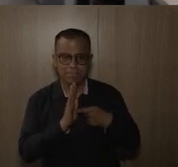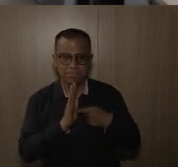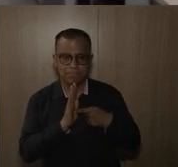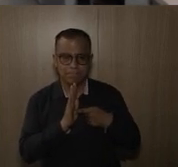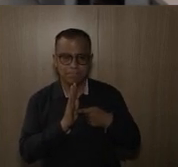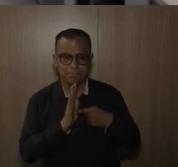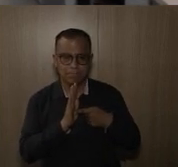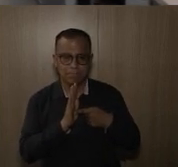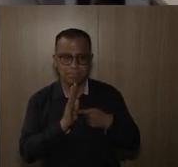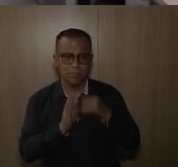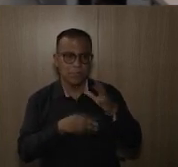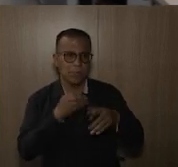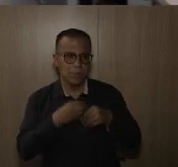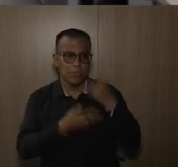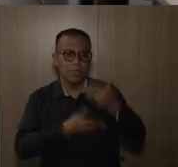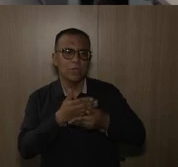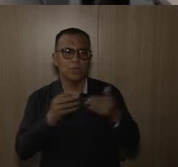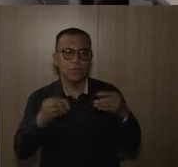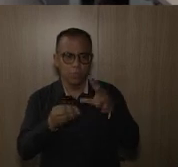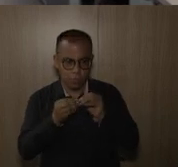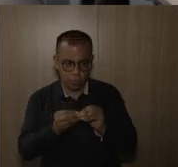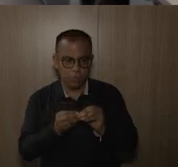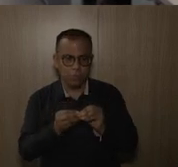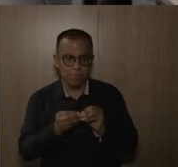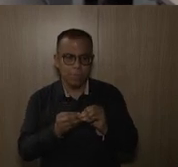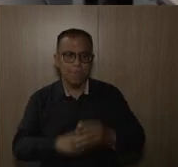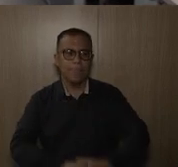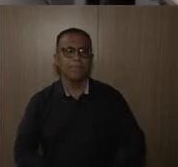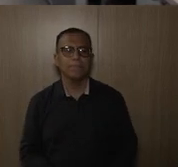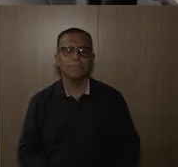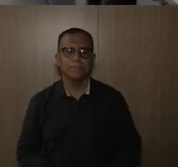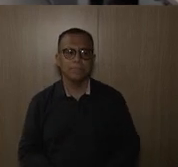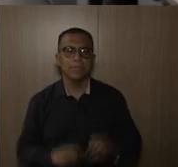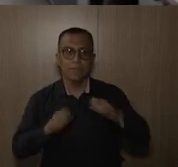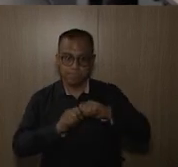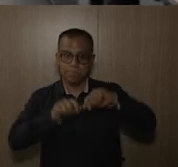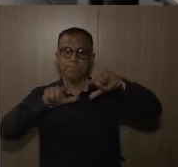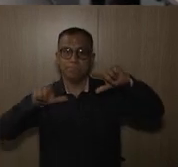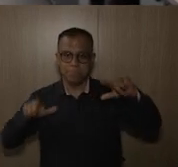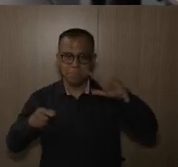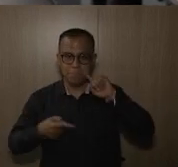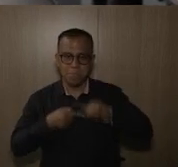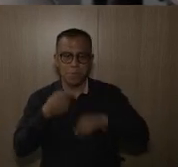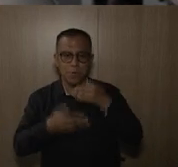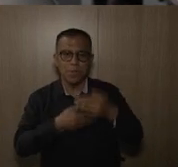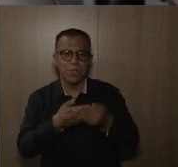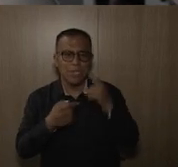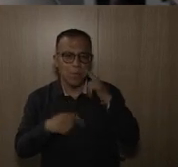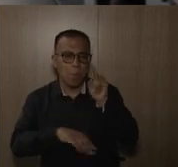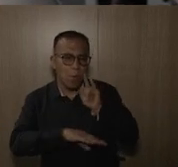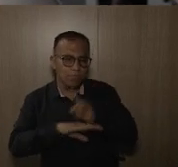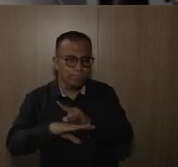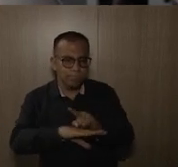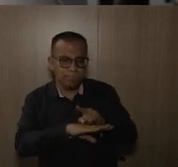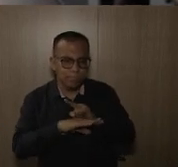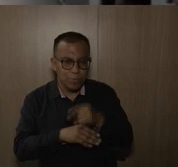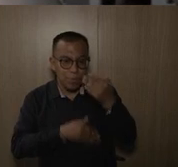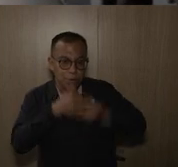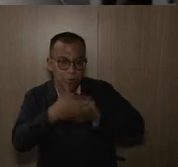calificado, renovación del registro calificado y las modificaciones como tal. Nuestra tarea básica es estar pendiente en el